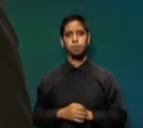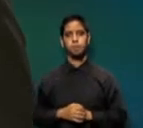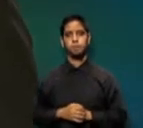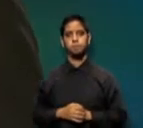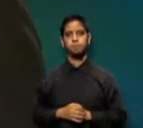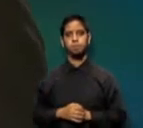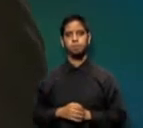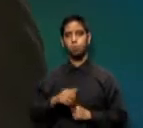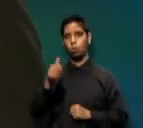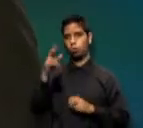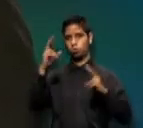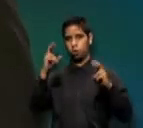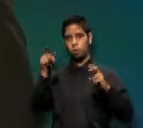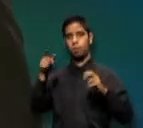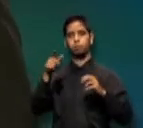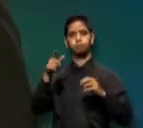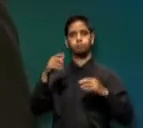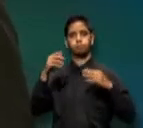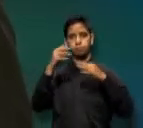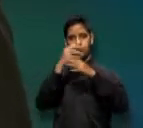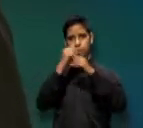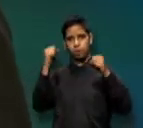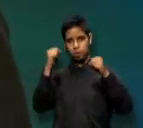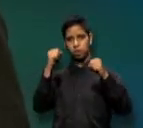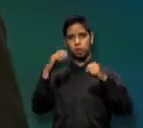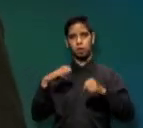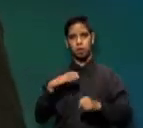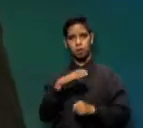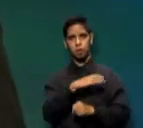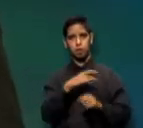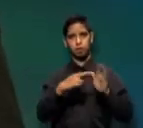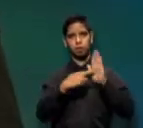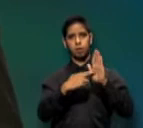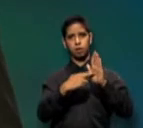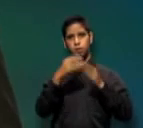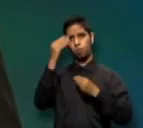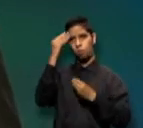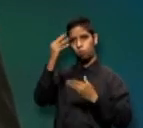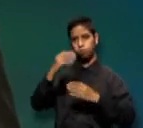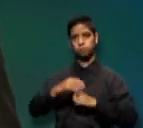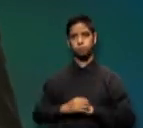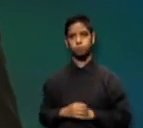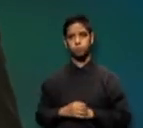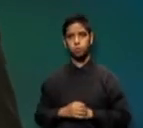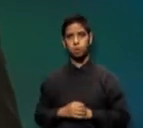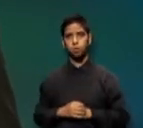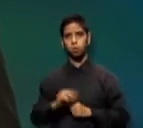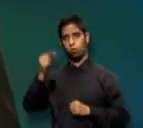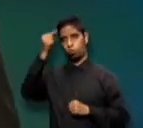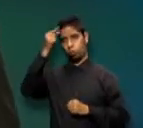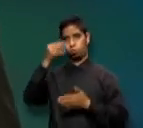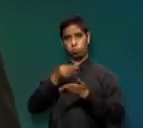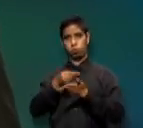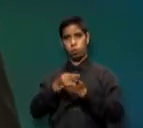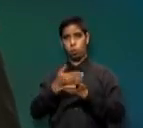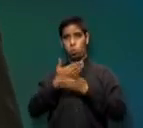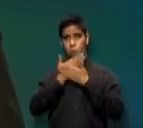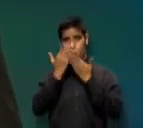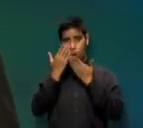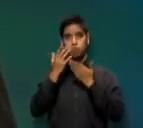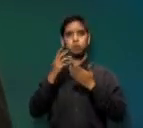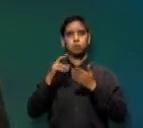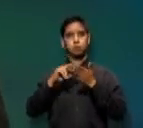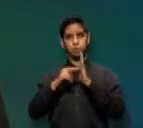el presidente de la Cámara de Representantes señaló que ante la falta de dinero en el gobierno será prioridad ofrecer ayuda